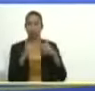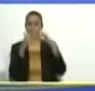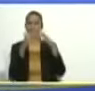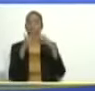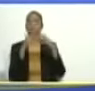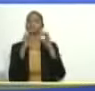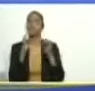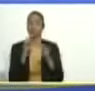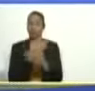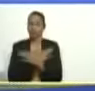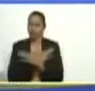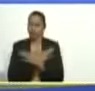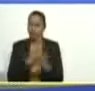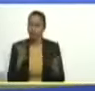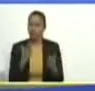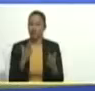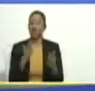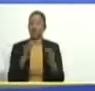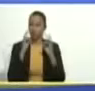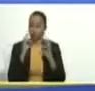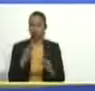inexpugnable. Lo será.